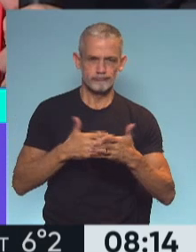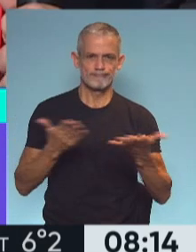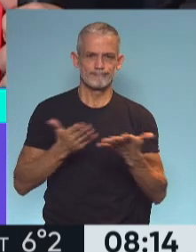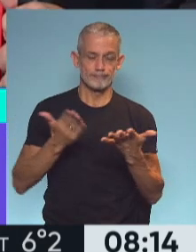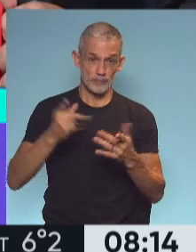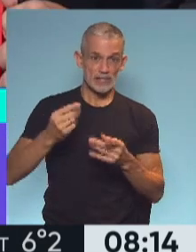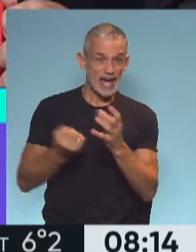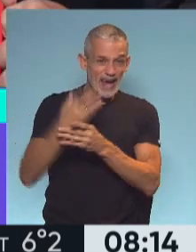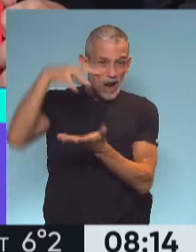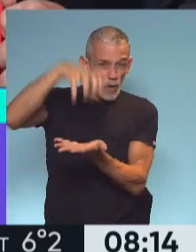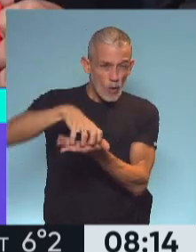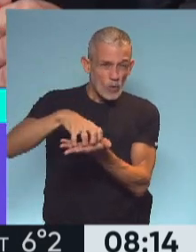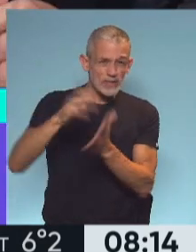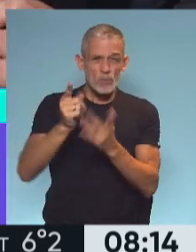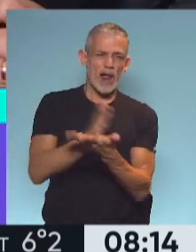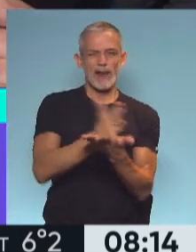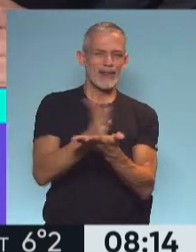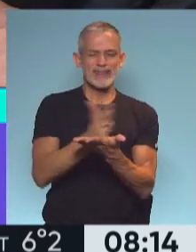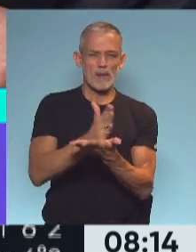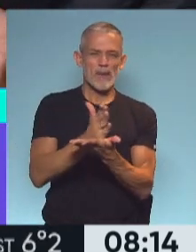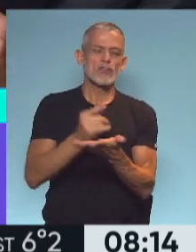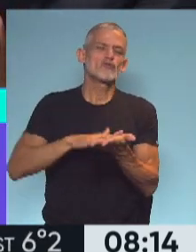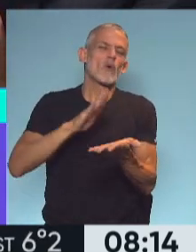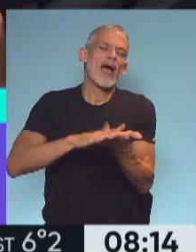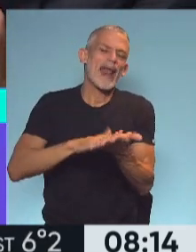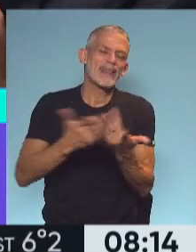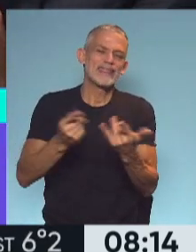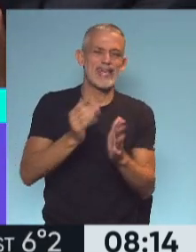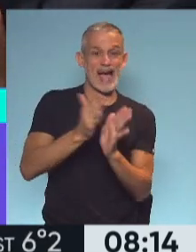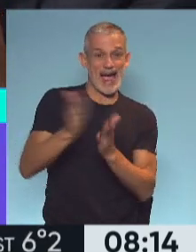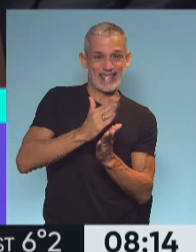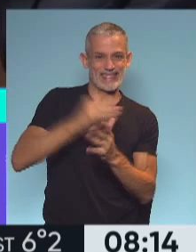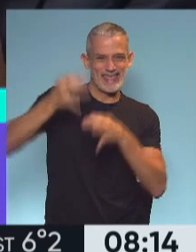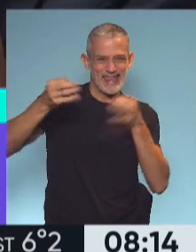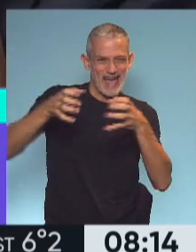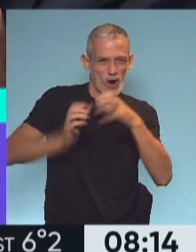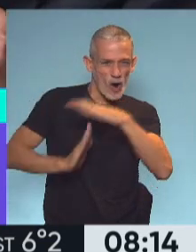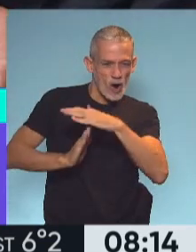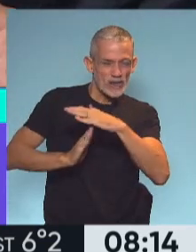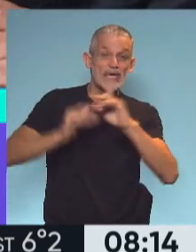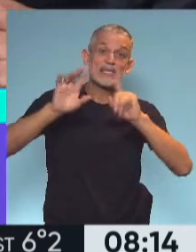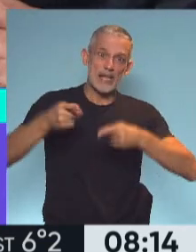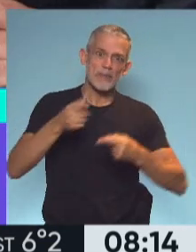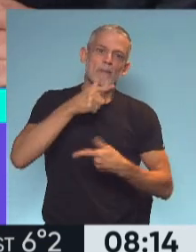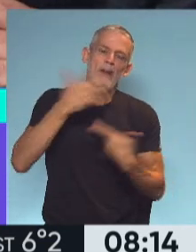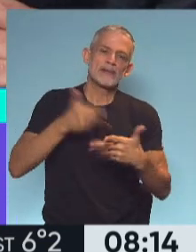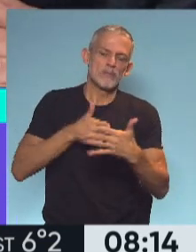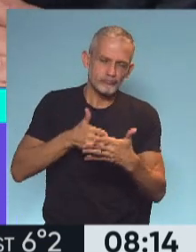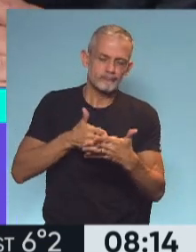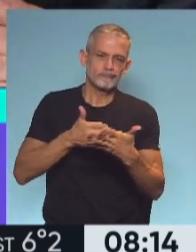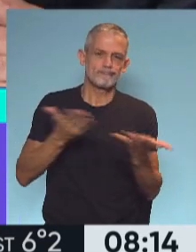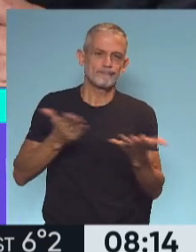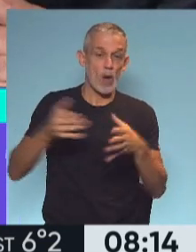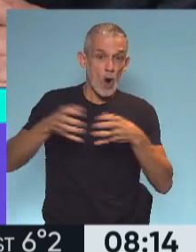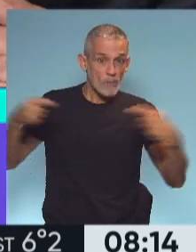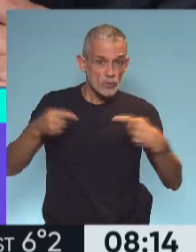un tribunal intermedio, un tribunal de garantías, una instancia previa a la Corte Suprema, bueno, también aparece como trabado. Digo porque la